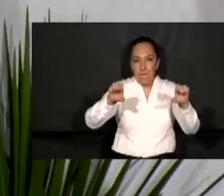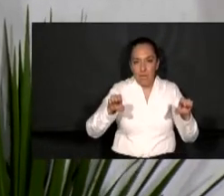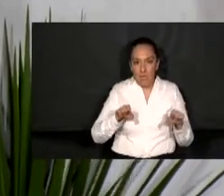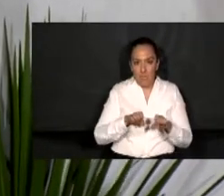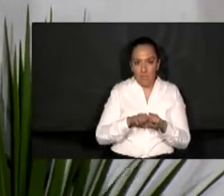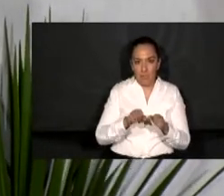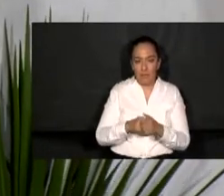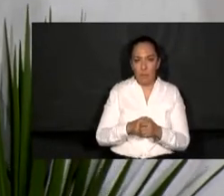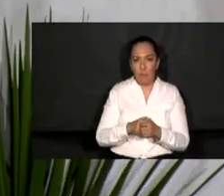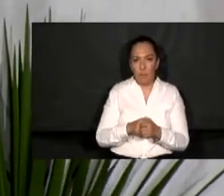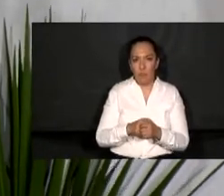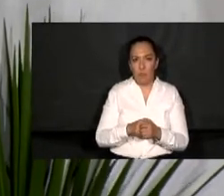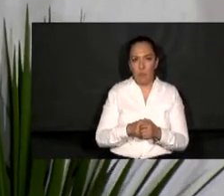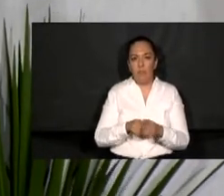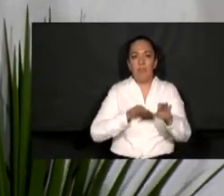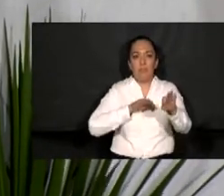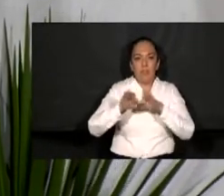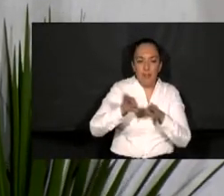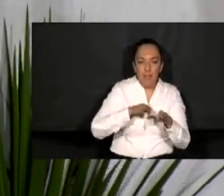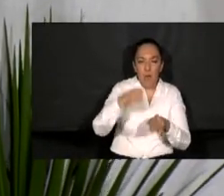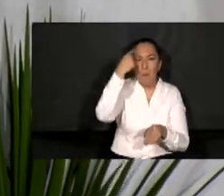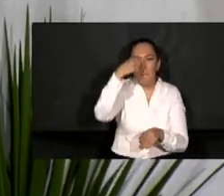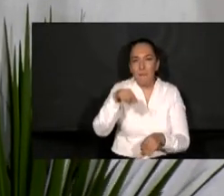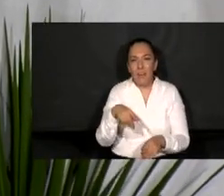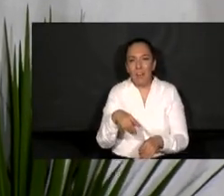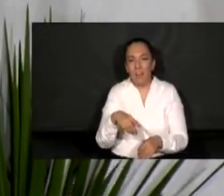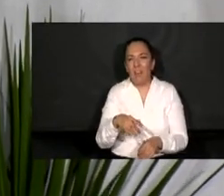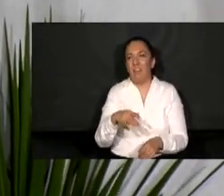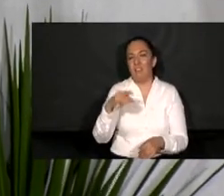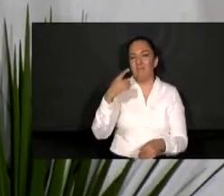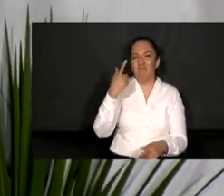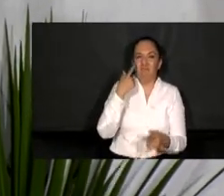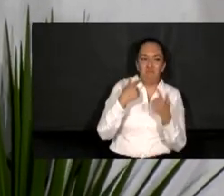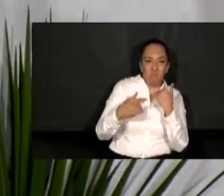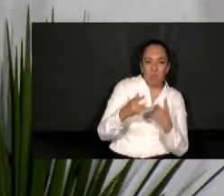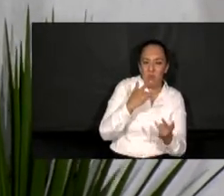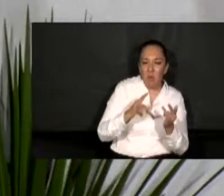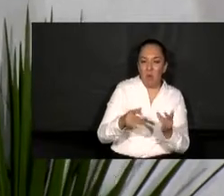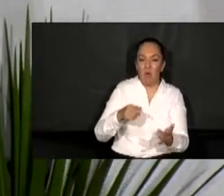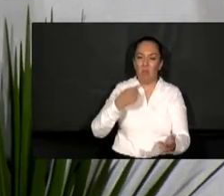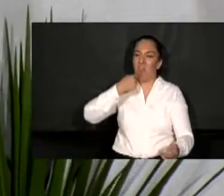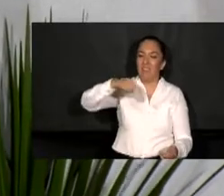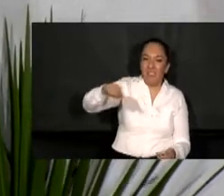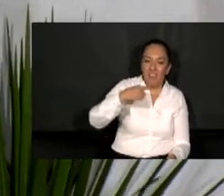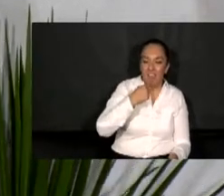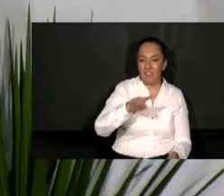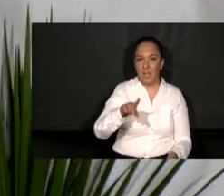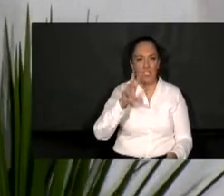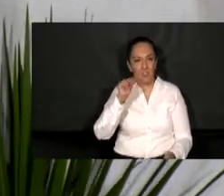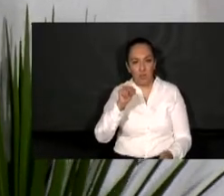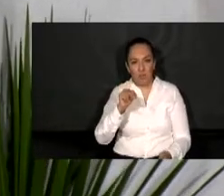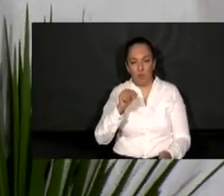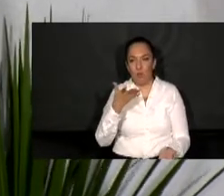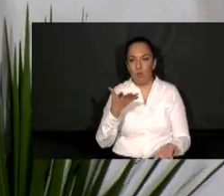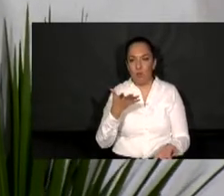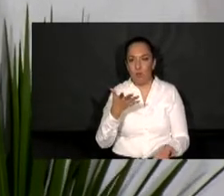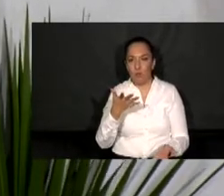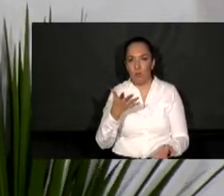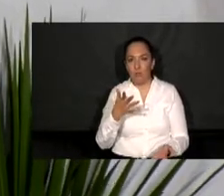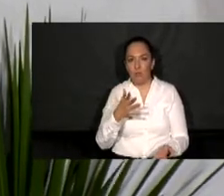el ejercicio del gobierno tiempo para lamentarnos de lo que no se hizo, ni alentarnos a